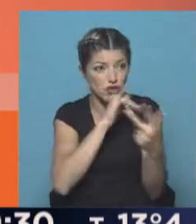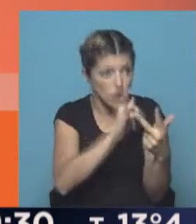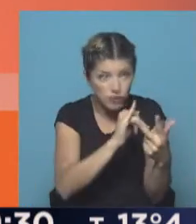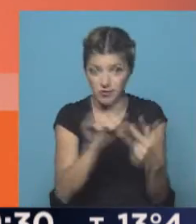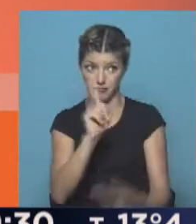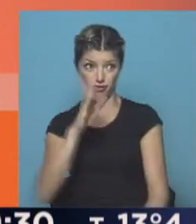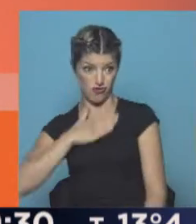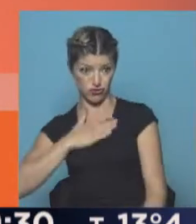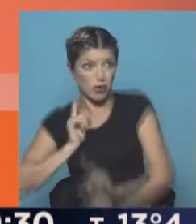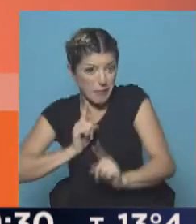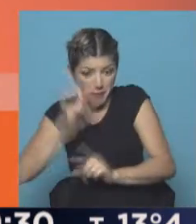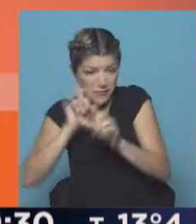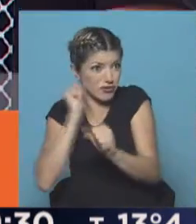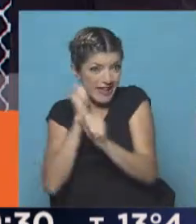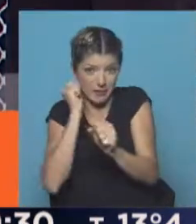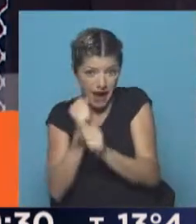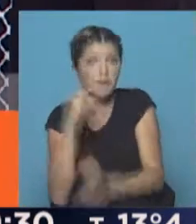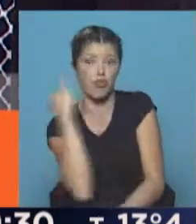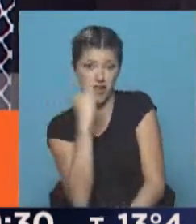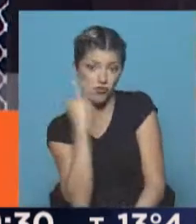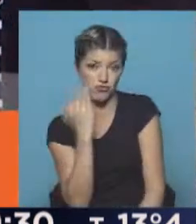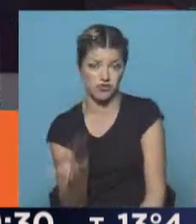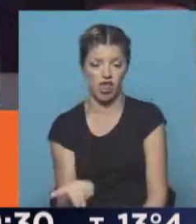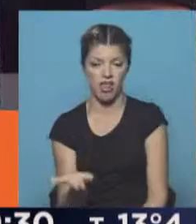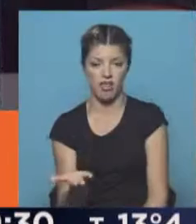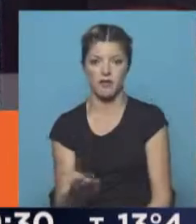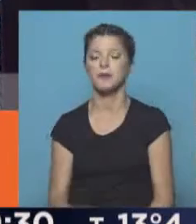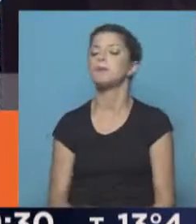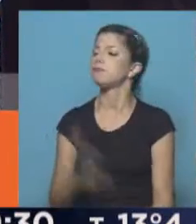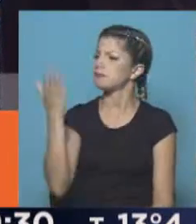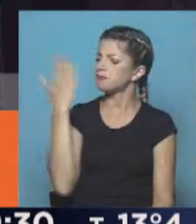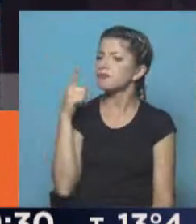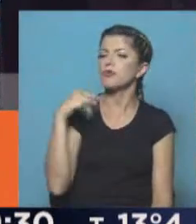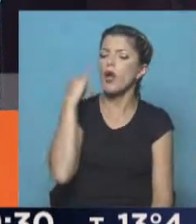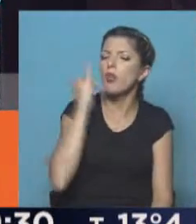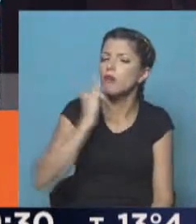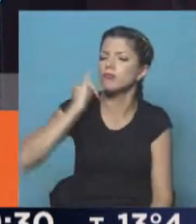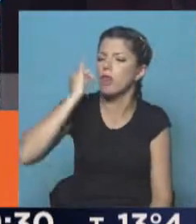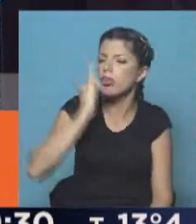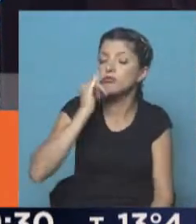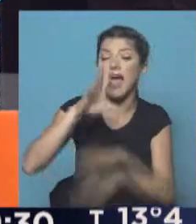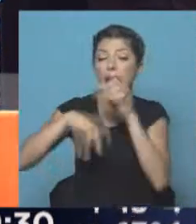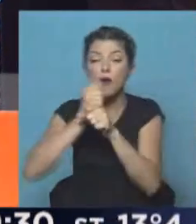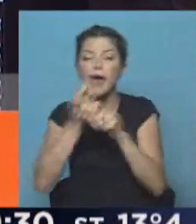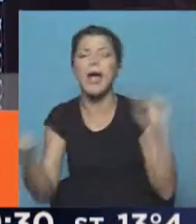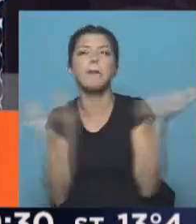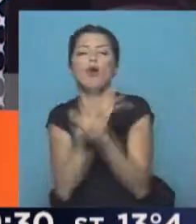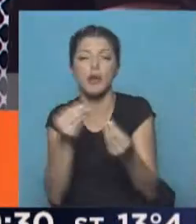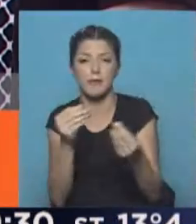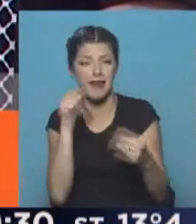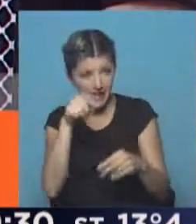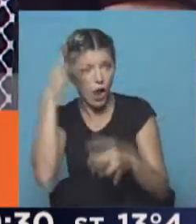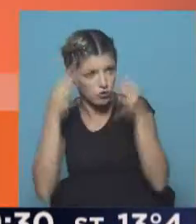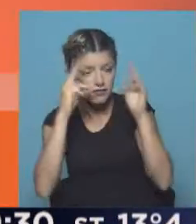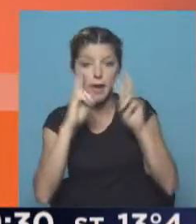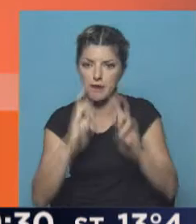propios trabajadores. Ahora, en ese sentido, teniendo en cuenta que ustedes venían denunciando desde hace años, ¿qué cambió para que ahora sí la justicia avance contra él?